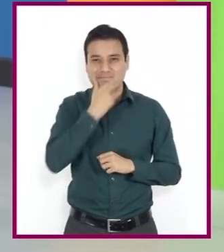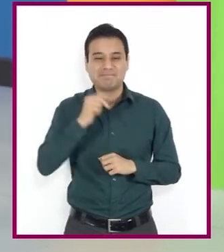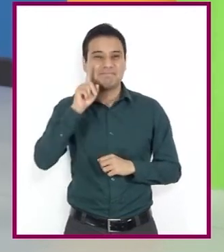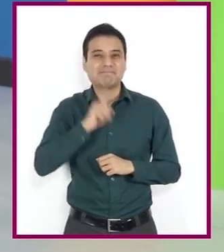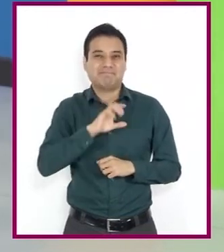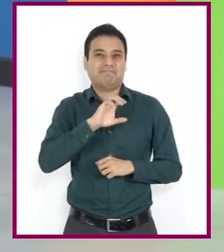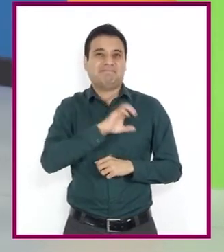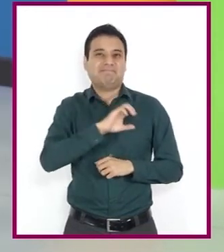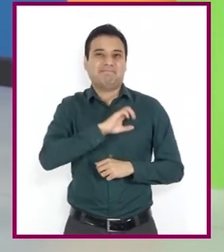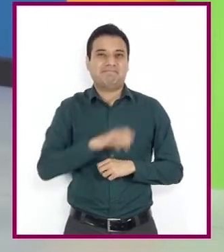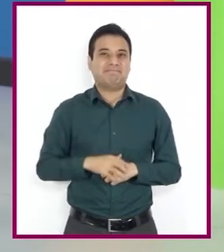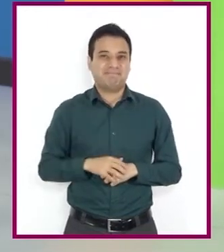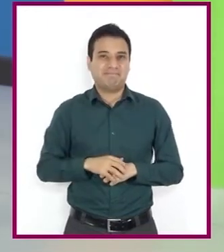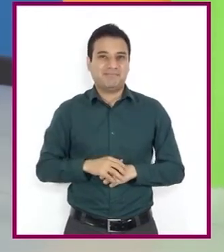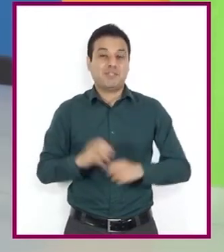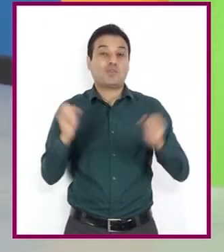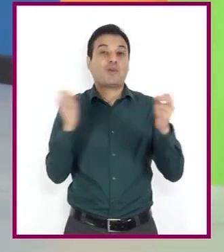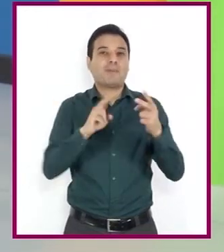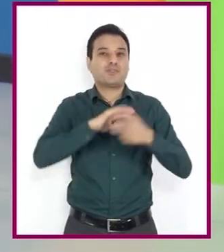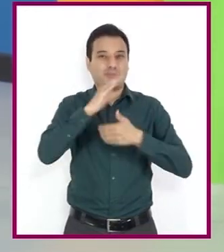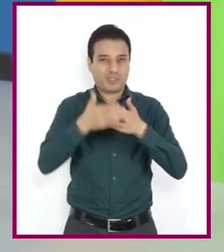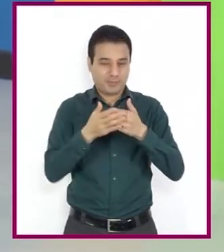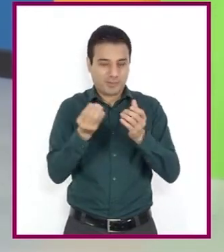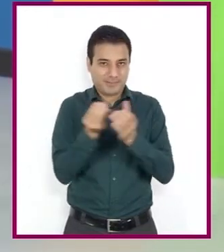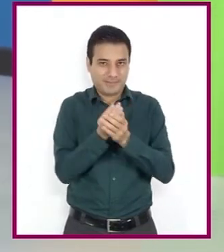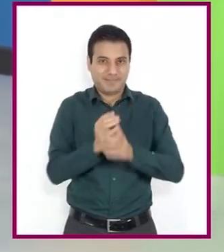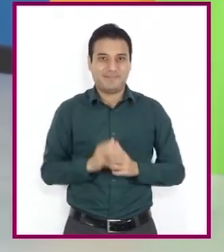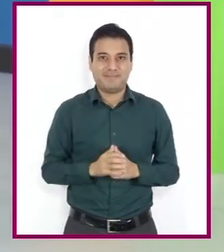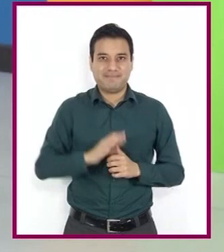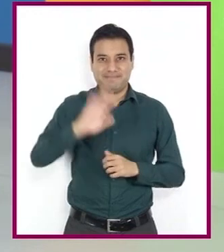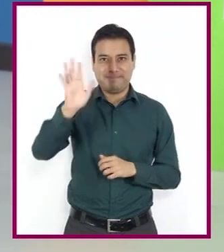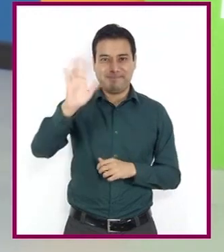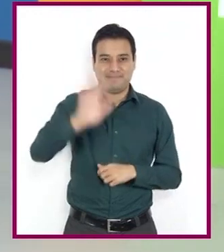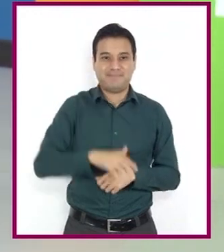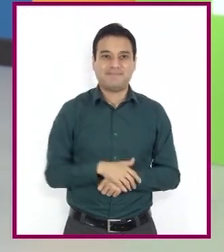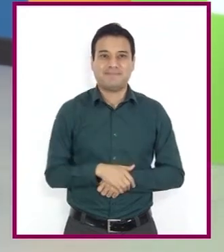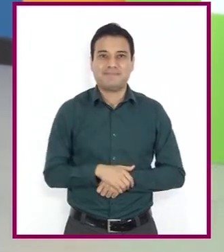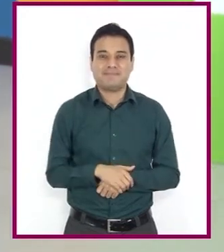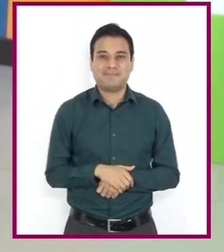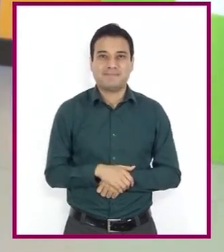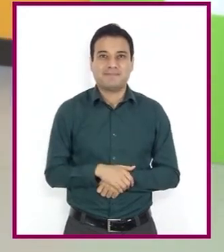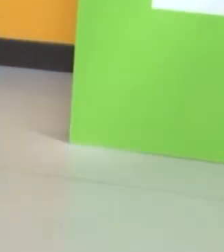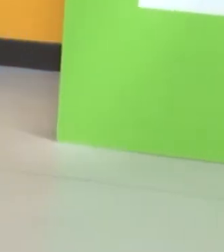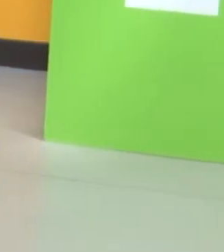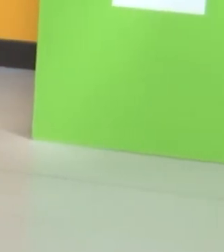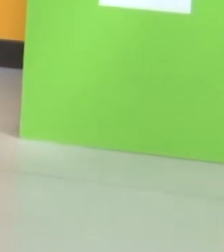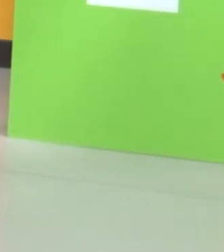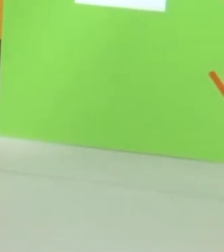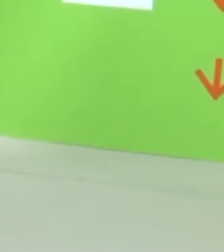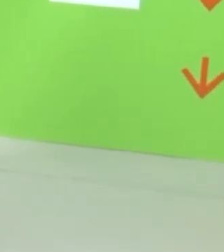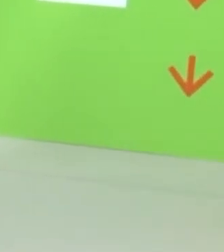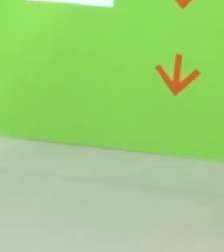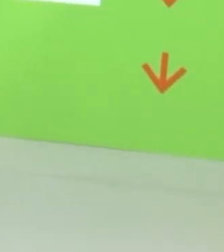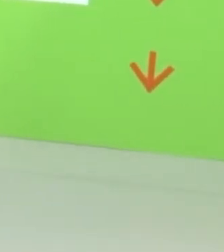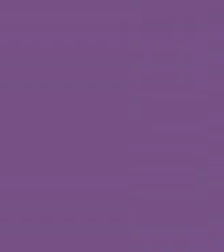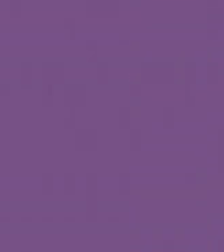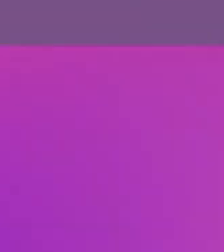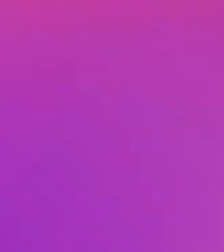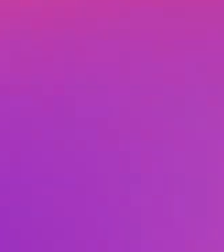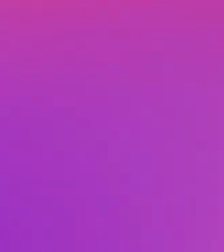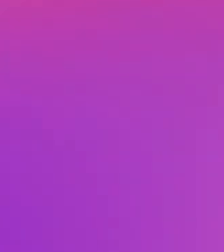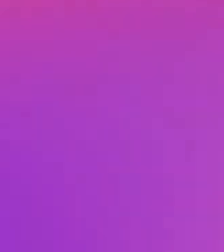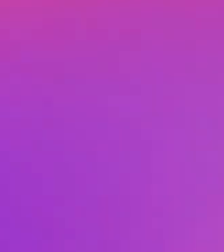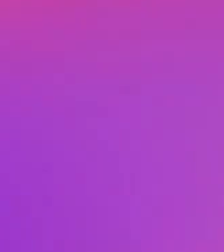estudiantes los invitamos a encontrarnos en la siguiente ocasión. ¡Hasta pronto! Entonces era con la vista, con el